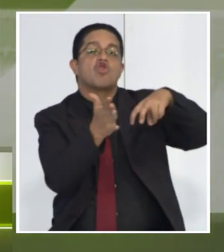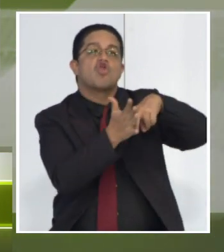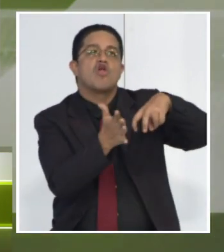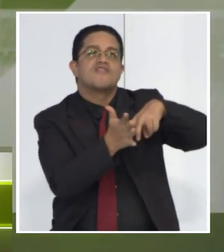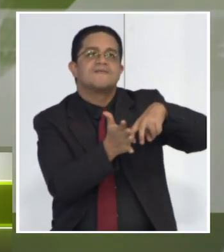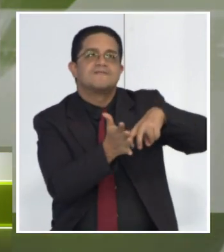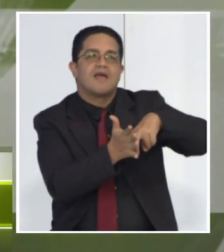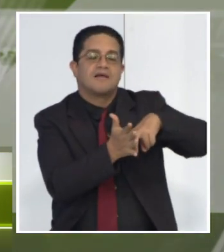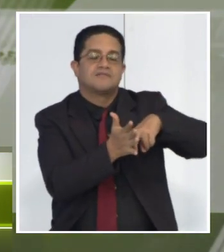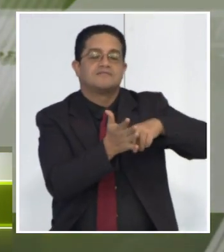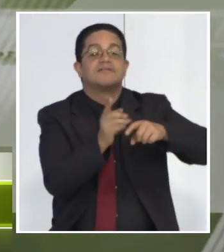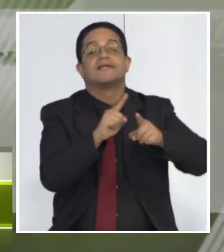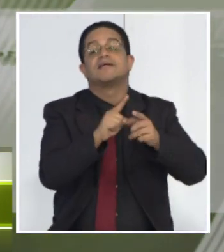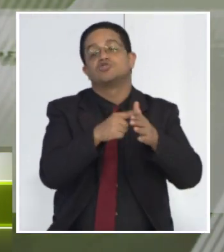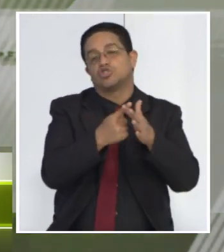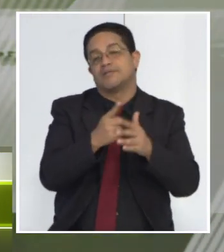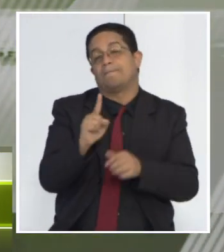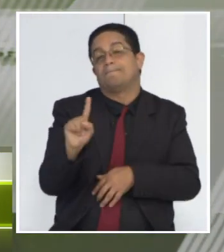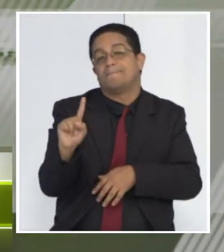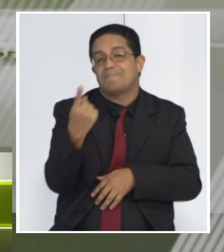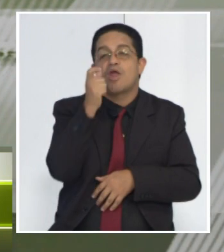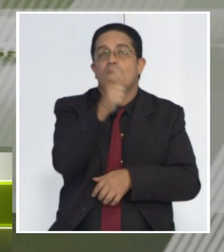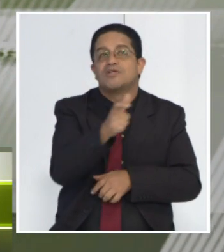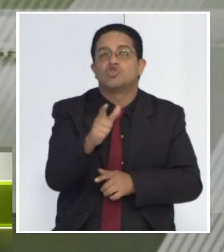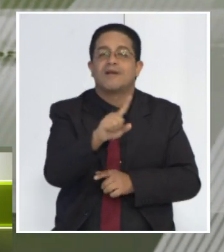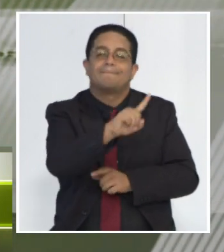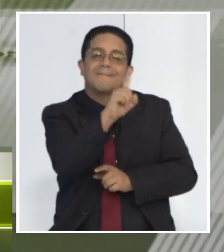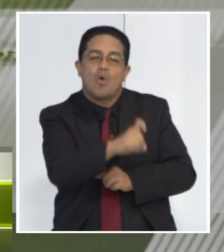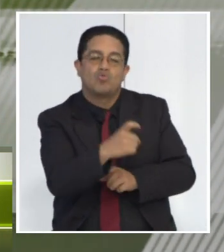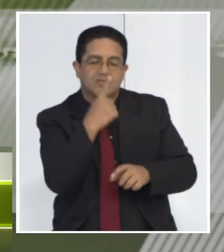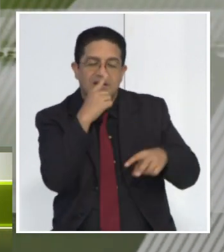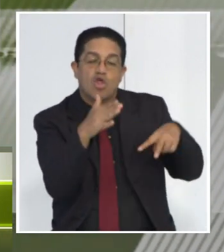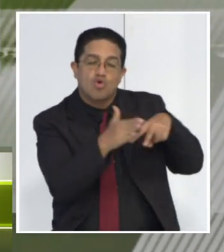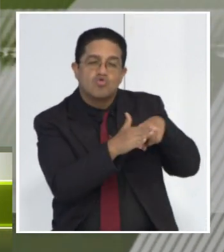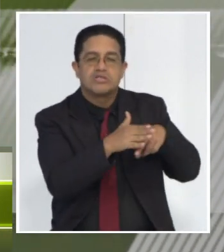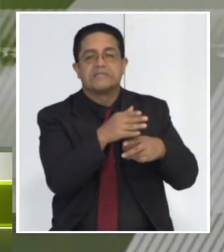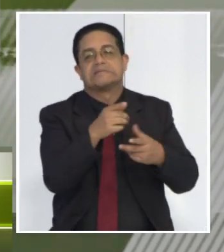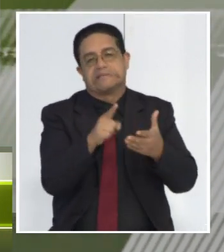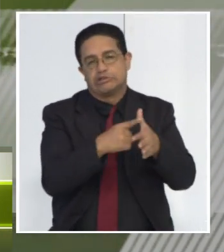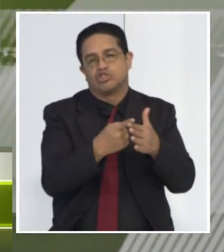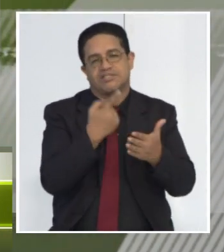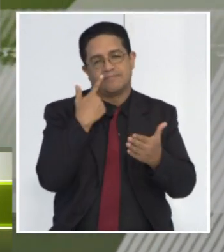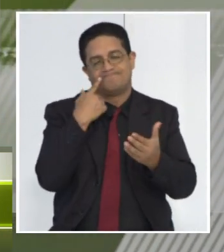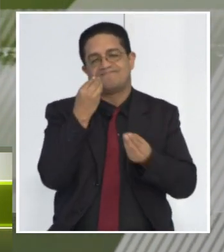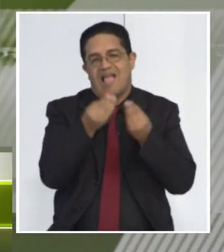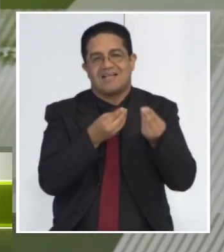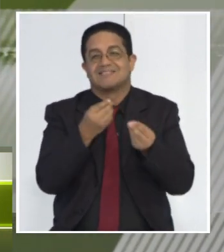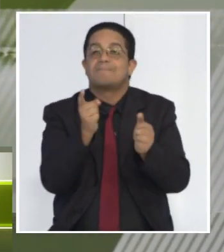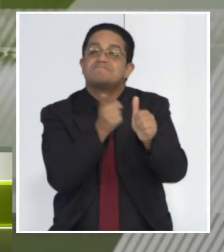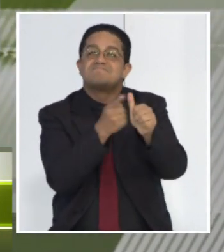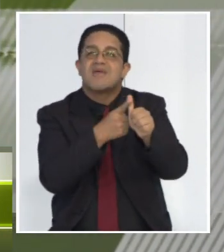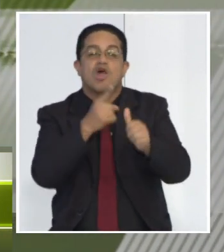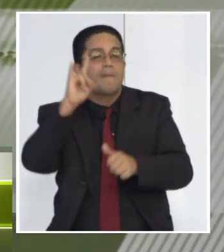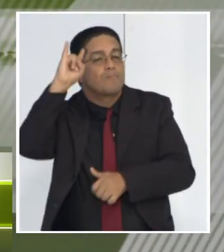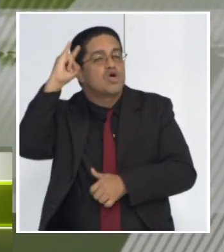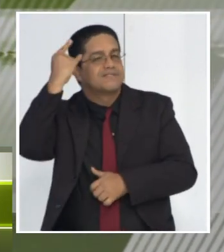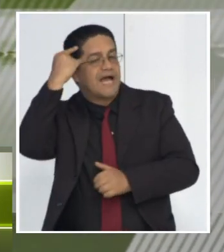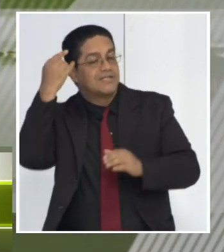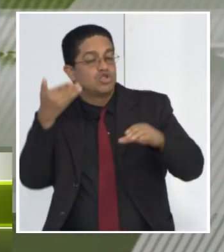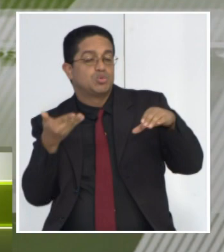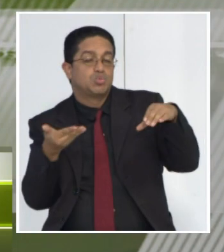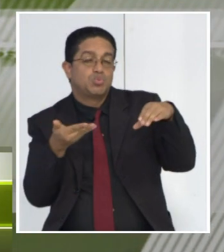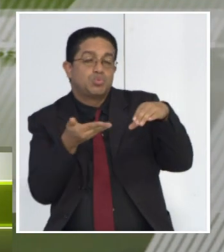que consultan con un dolor de rodilla, les mandan a hacer una resonancia, encuentran algunos hallazgos que siempre aparecen en un 20,